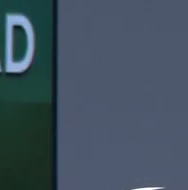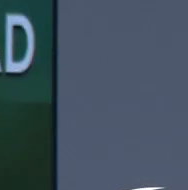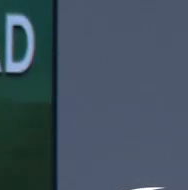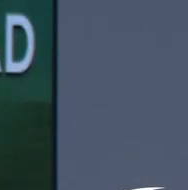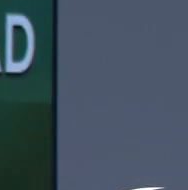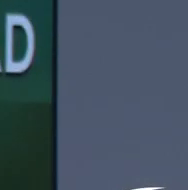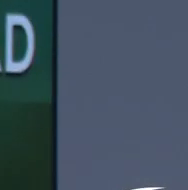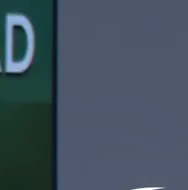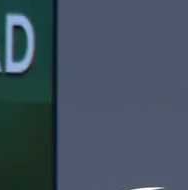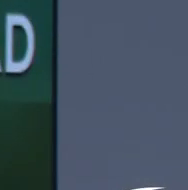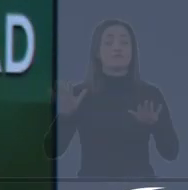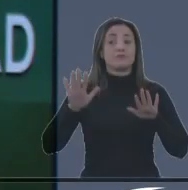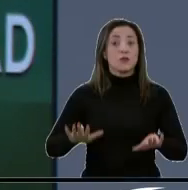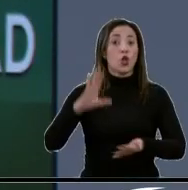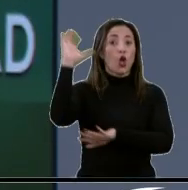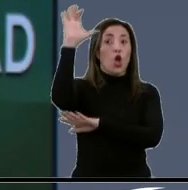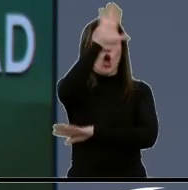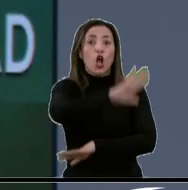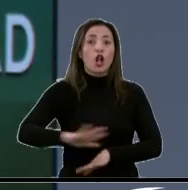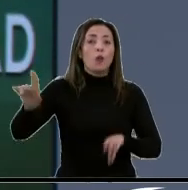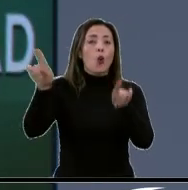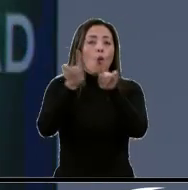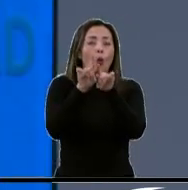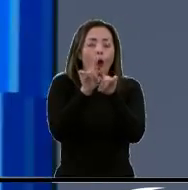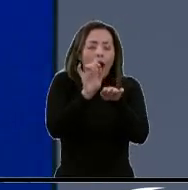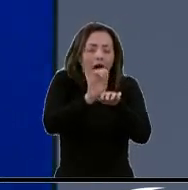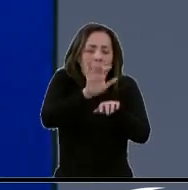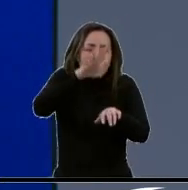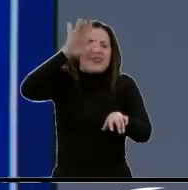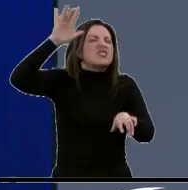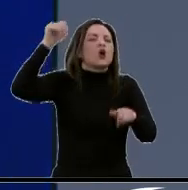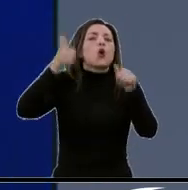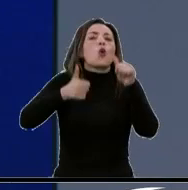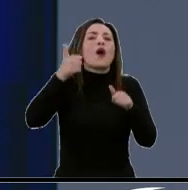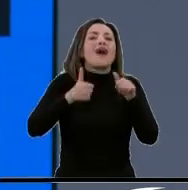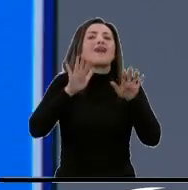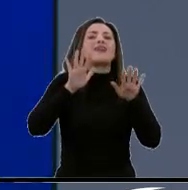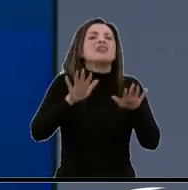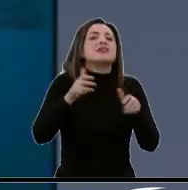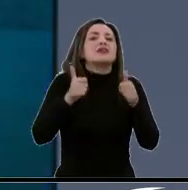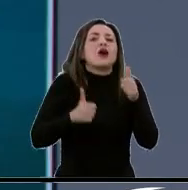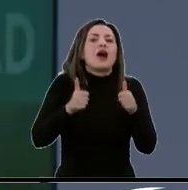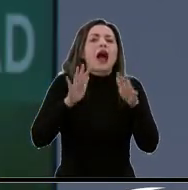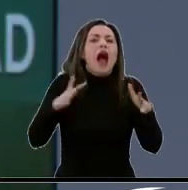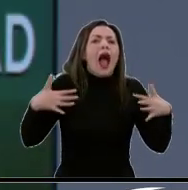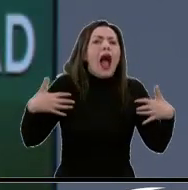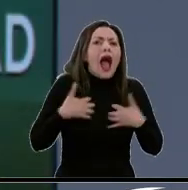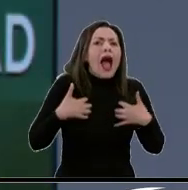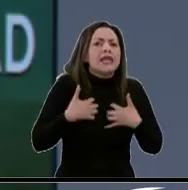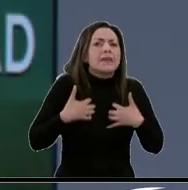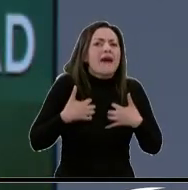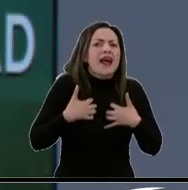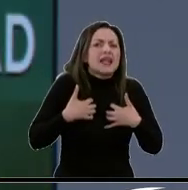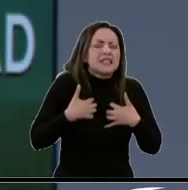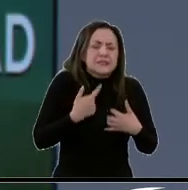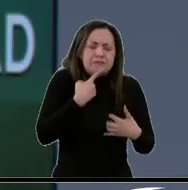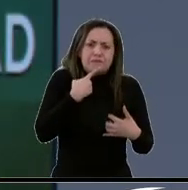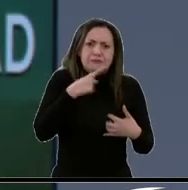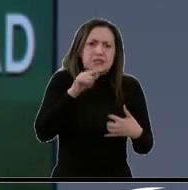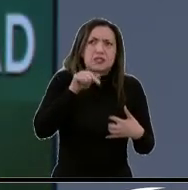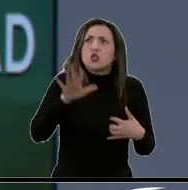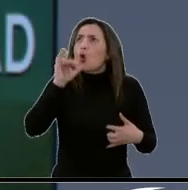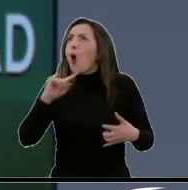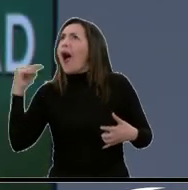Otro de los tesoros naturales que tiene Colombia es el endemismo, es decir, especies que solo habitan en nuestro país y no se